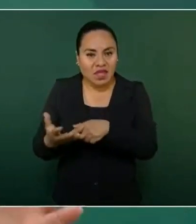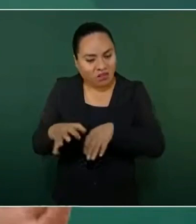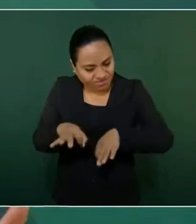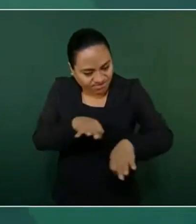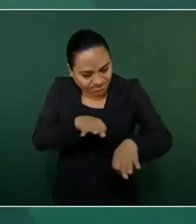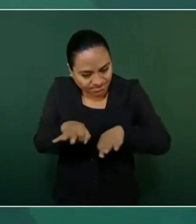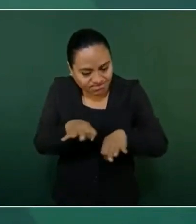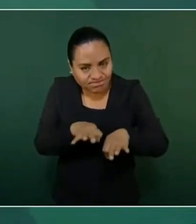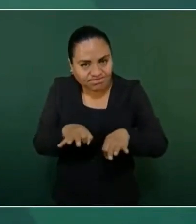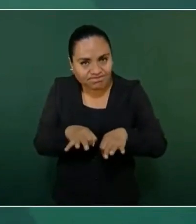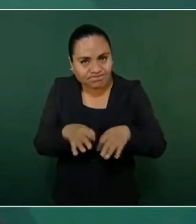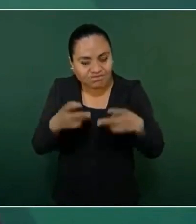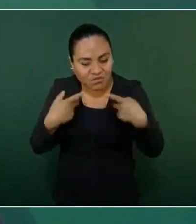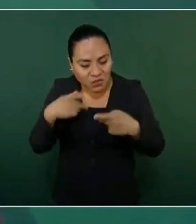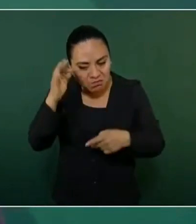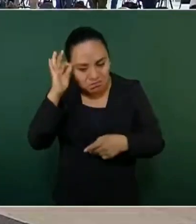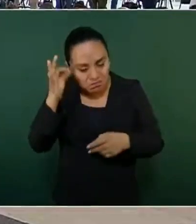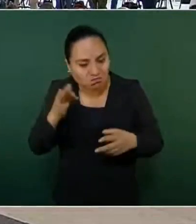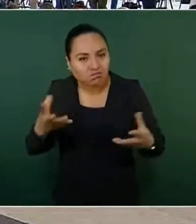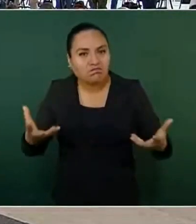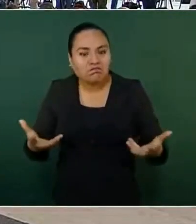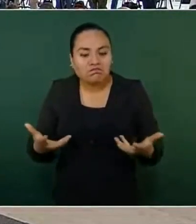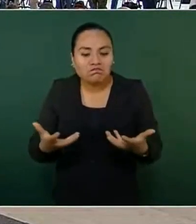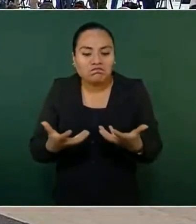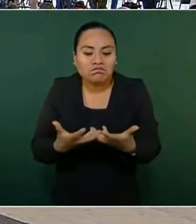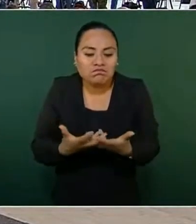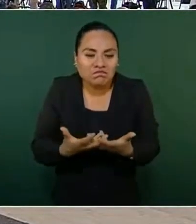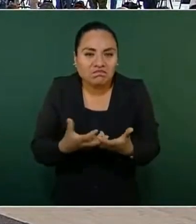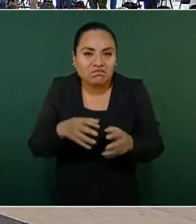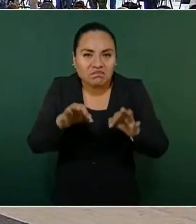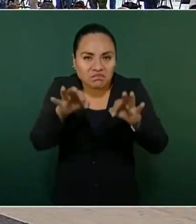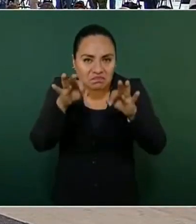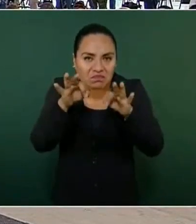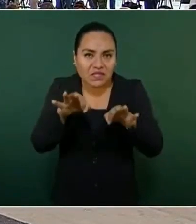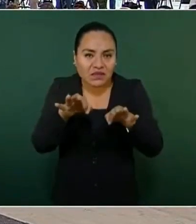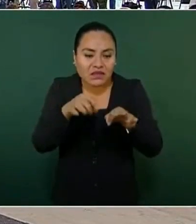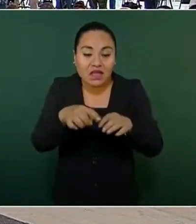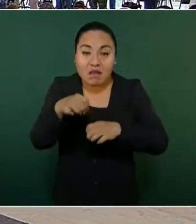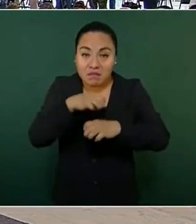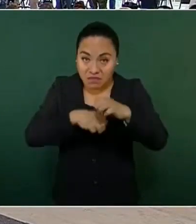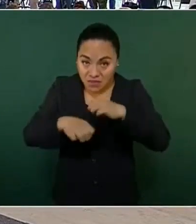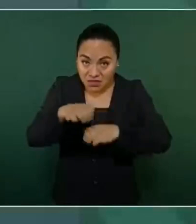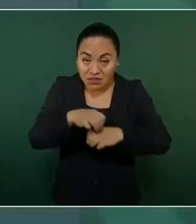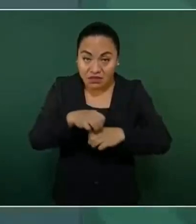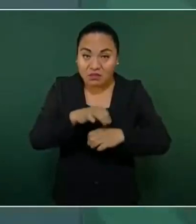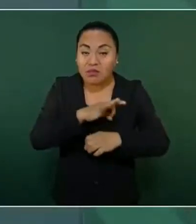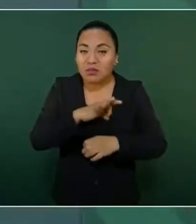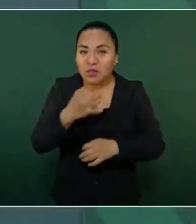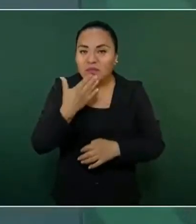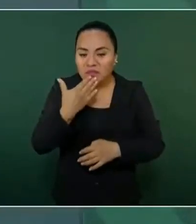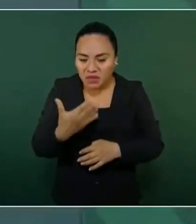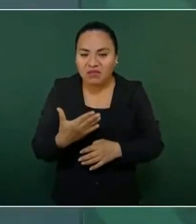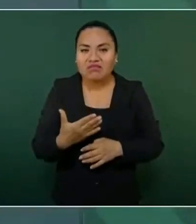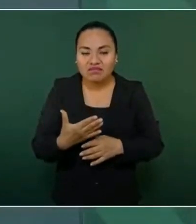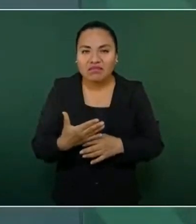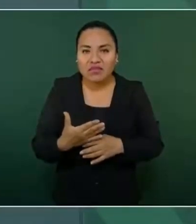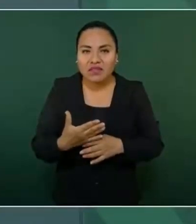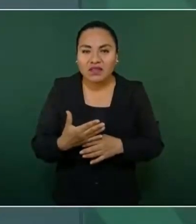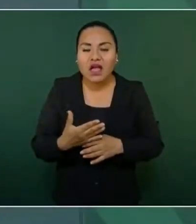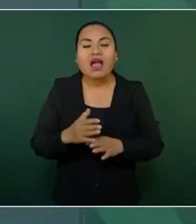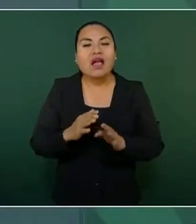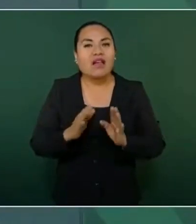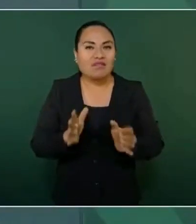en una buena empresa, y eso cada vez lo están considerando